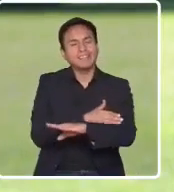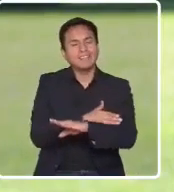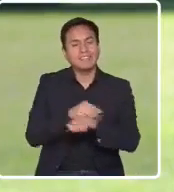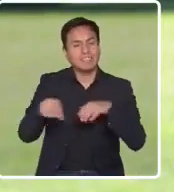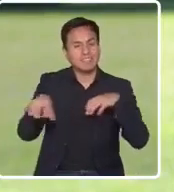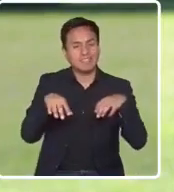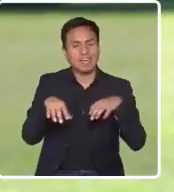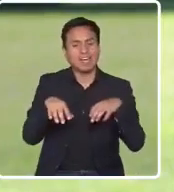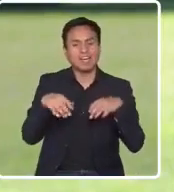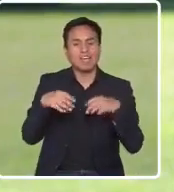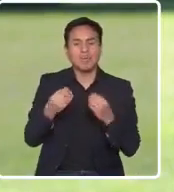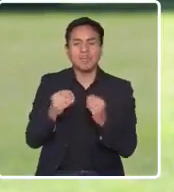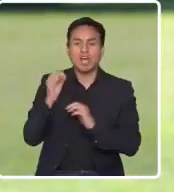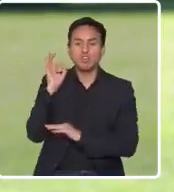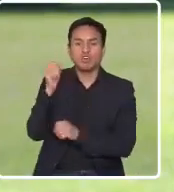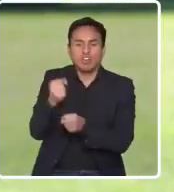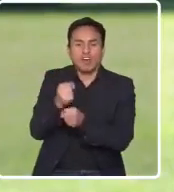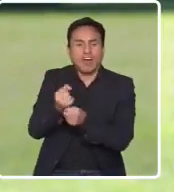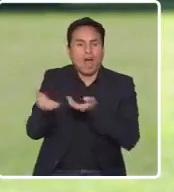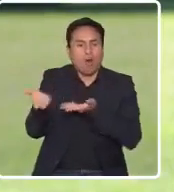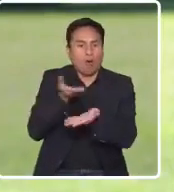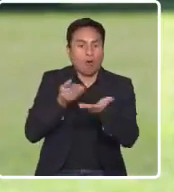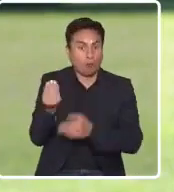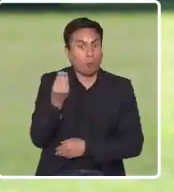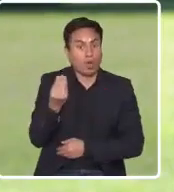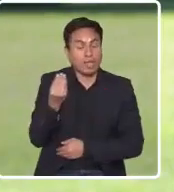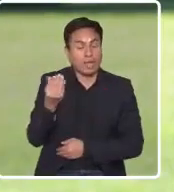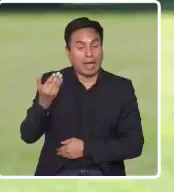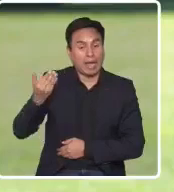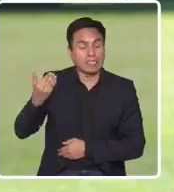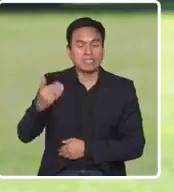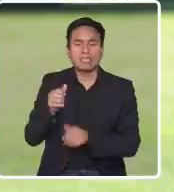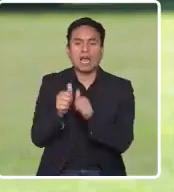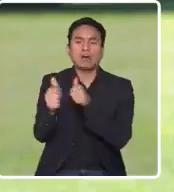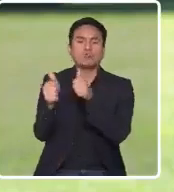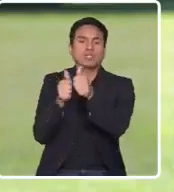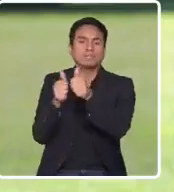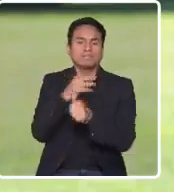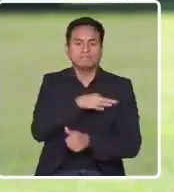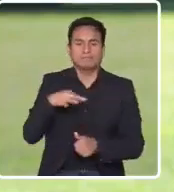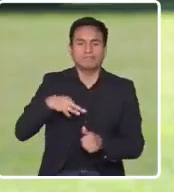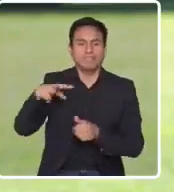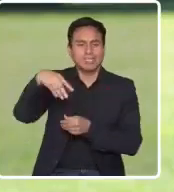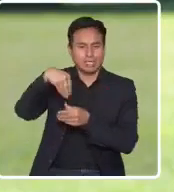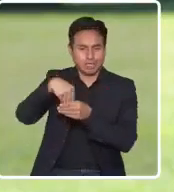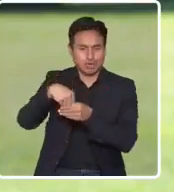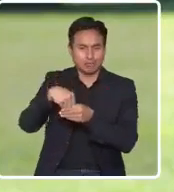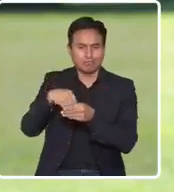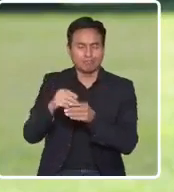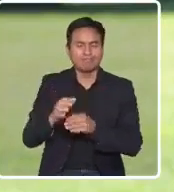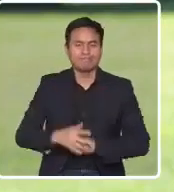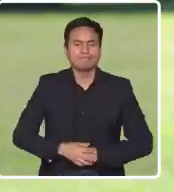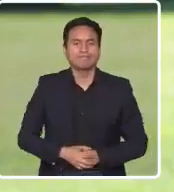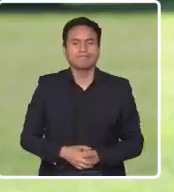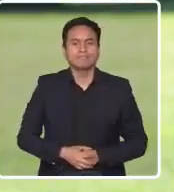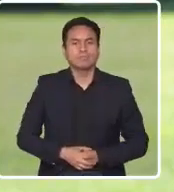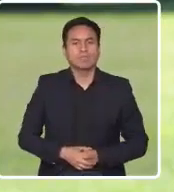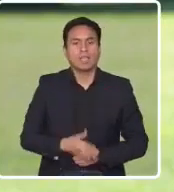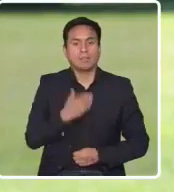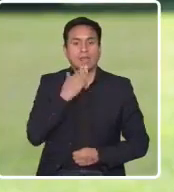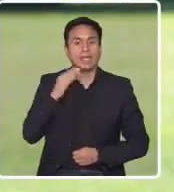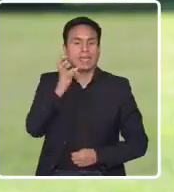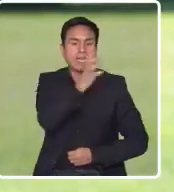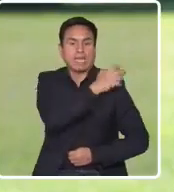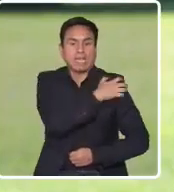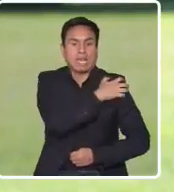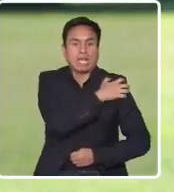esta actividad tuvimos una muy buena reunión de trabajo con las autoridades del Ministerio del Interior, con el